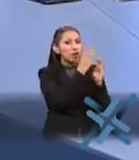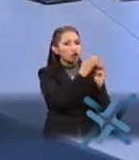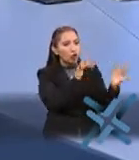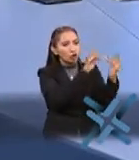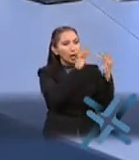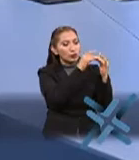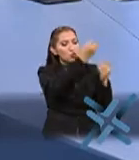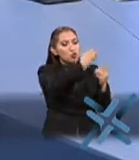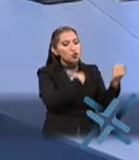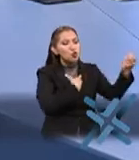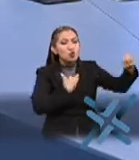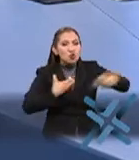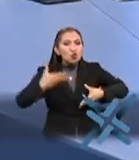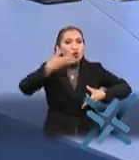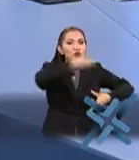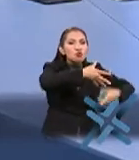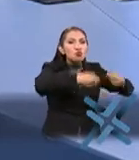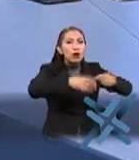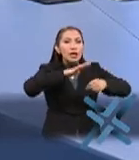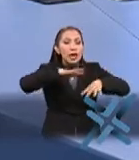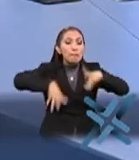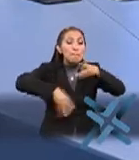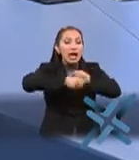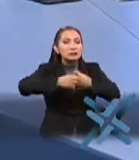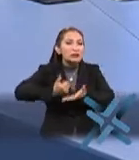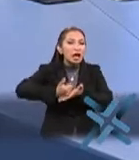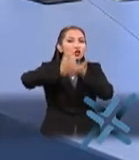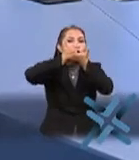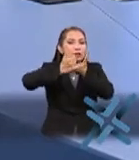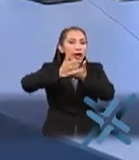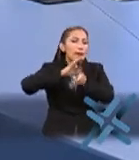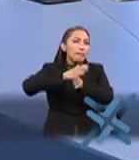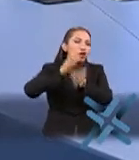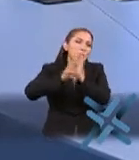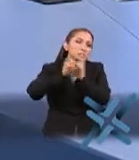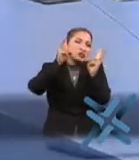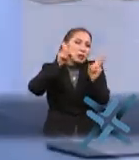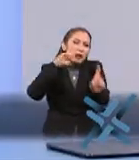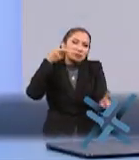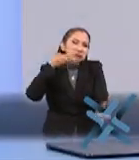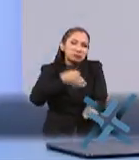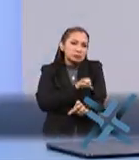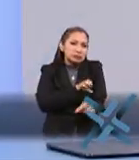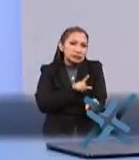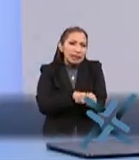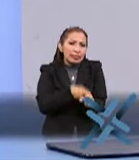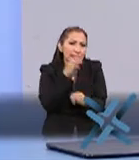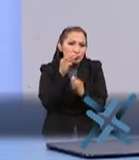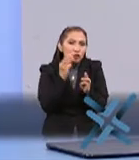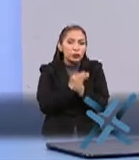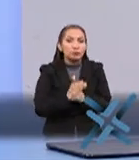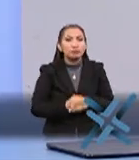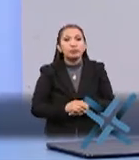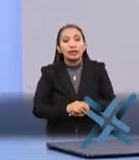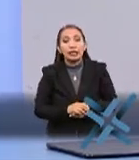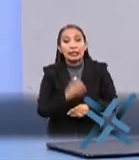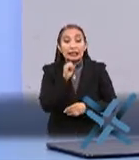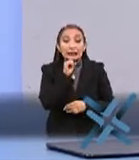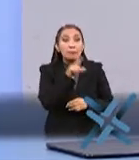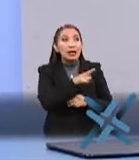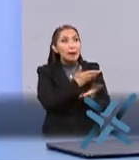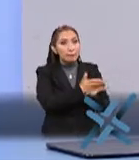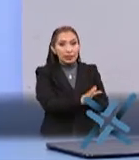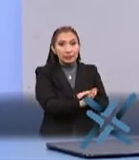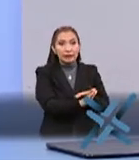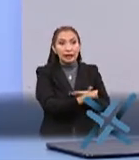una cobertura adicional sobre cuestiones muy específicas, ahí sí de todo el mundo, y adicionalmente